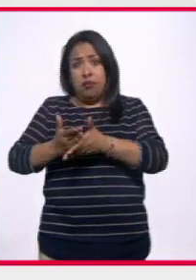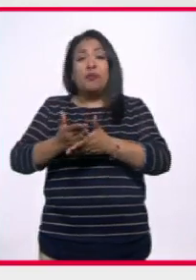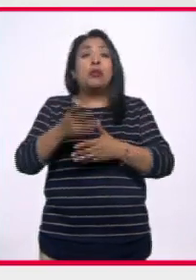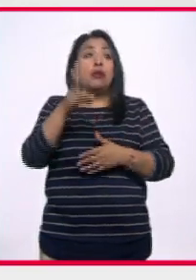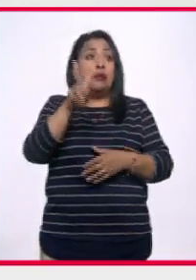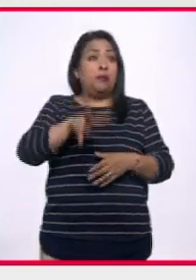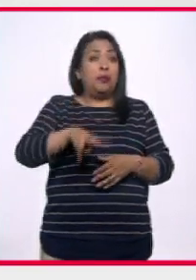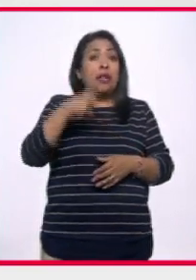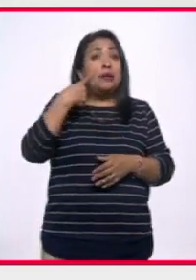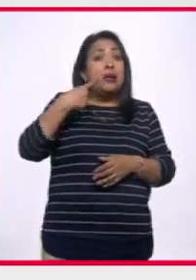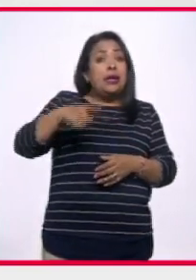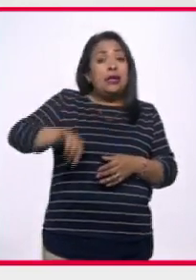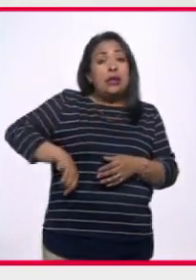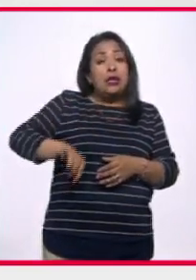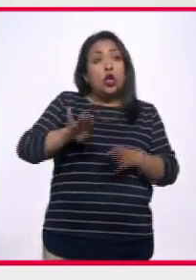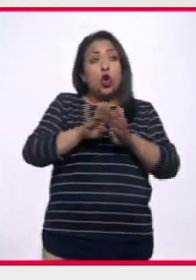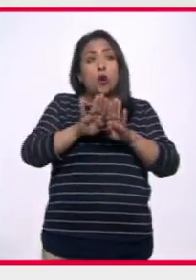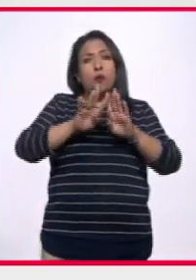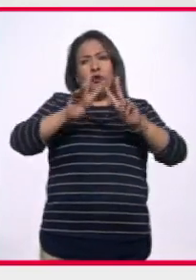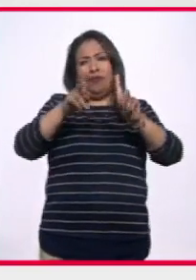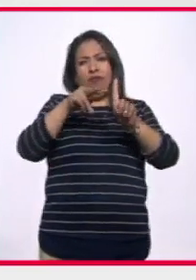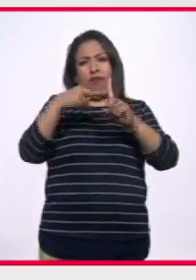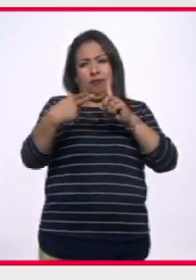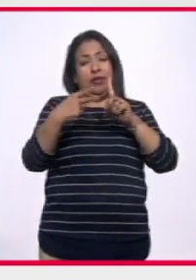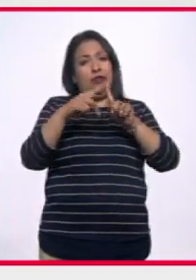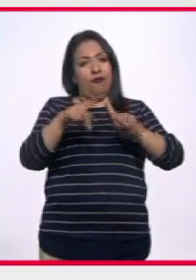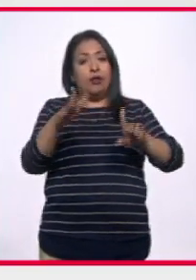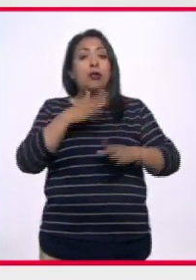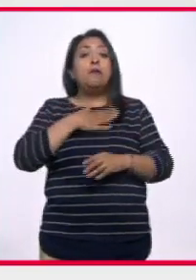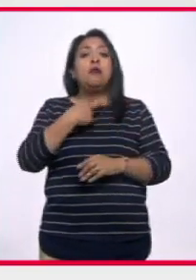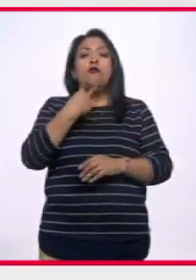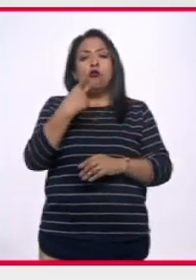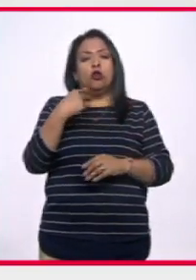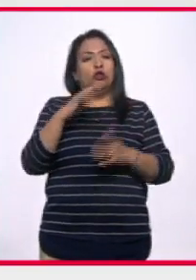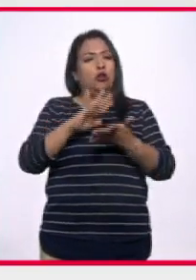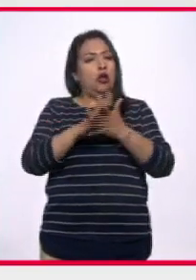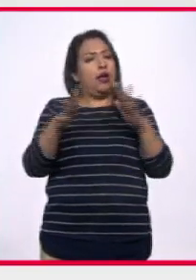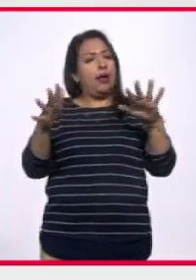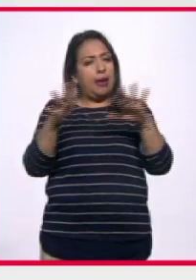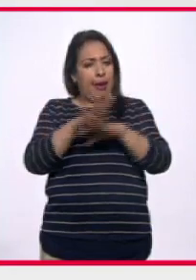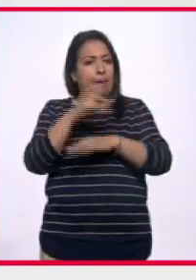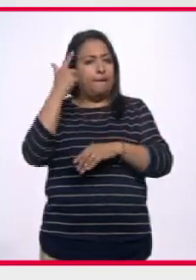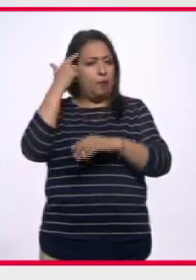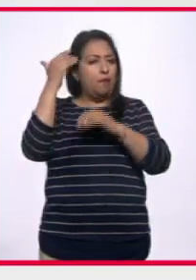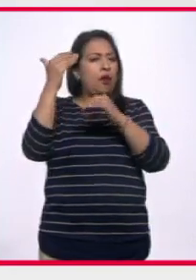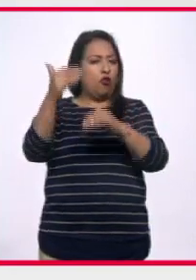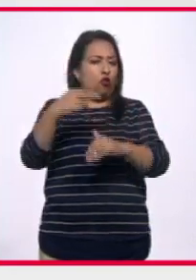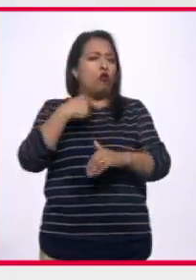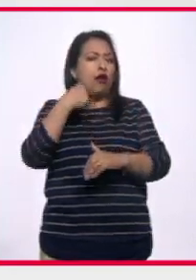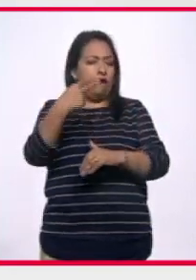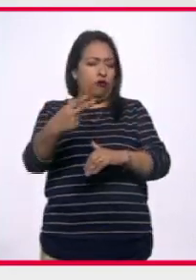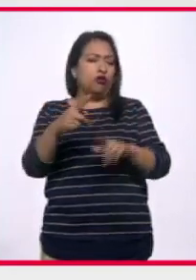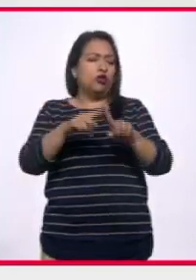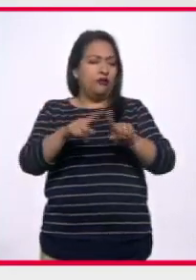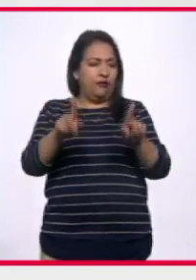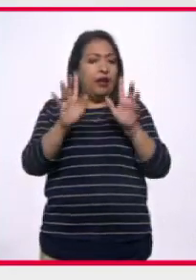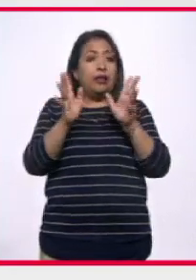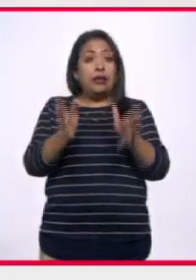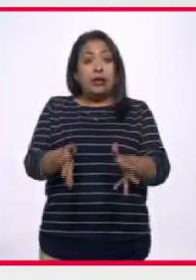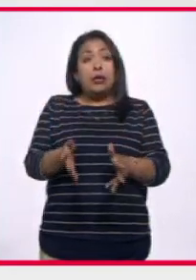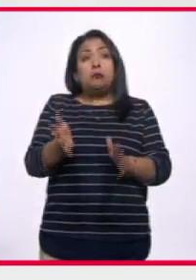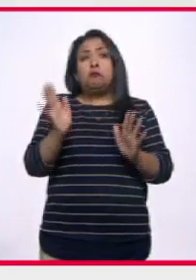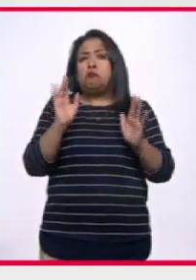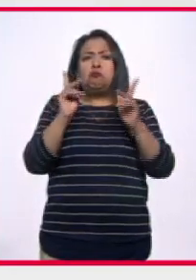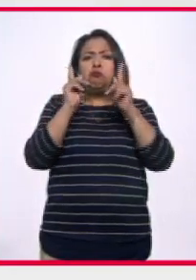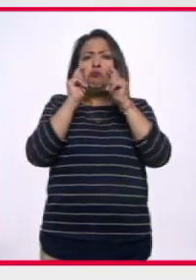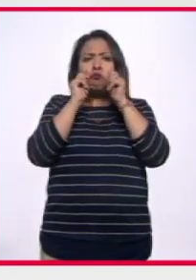se aborda de diferente manera porque evidentemente mi voz ha madurado y vos ya es diferente y a